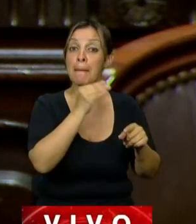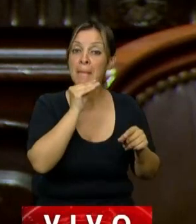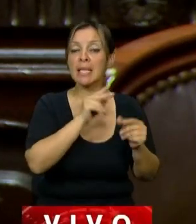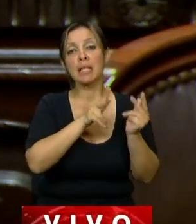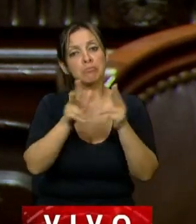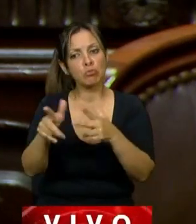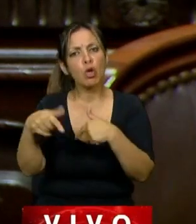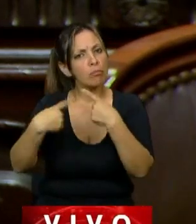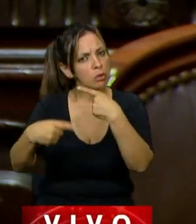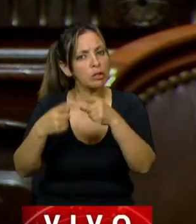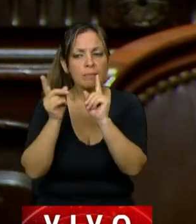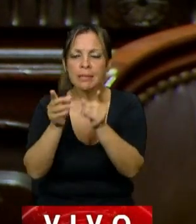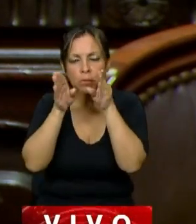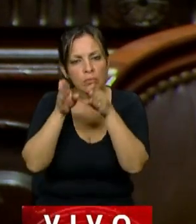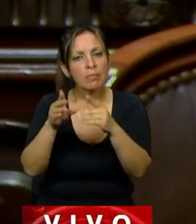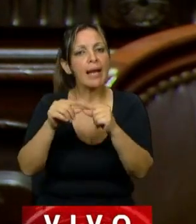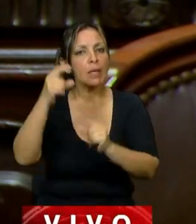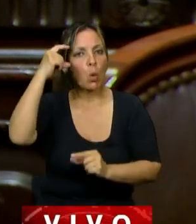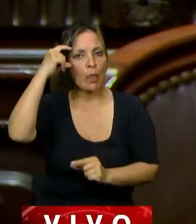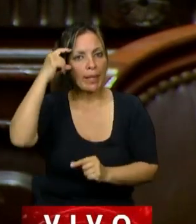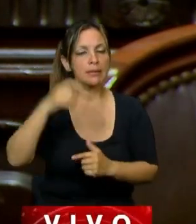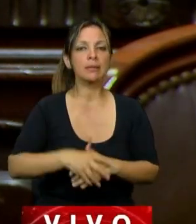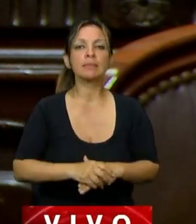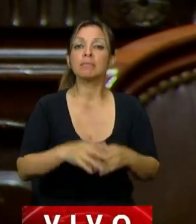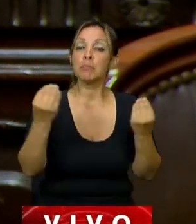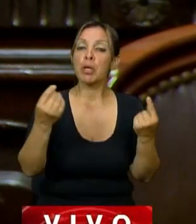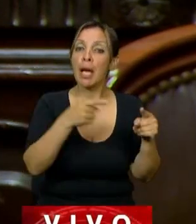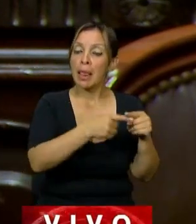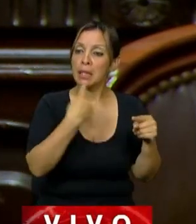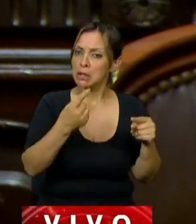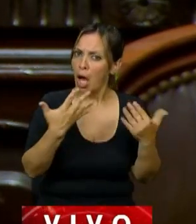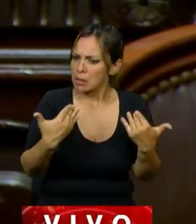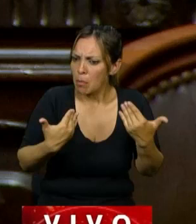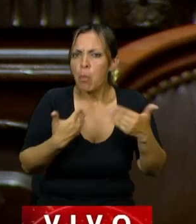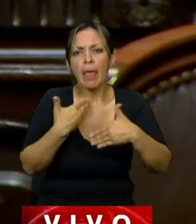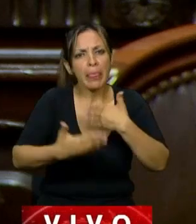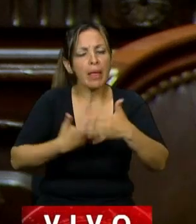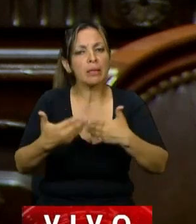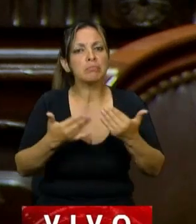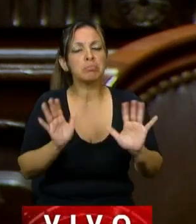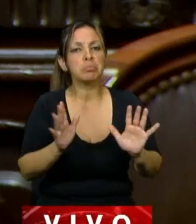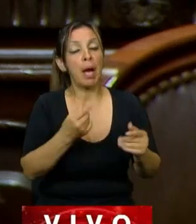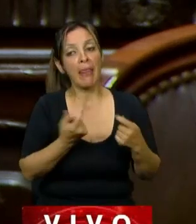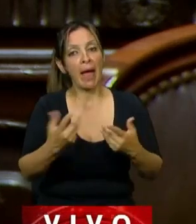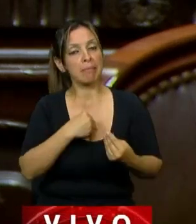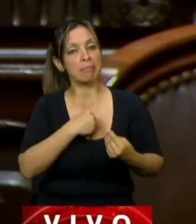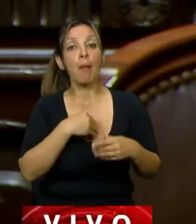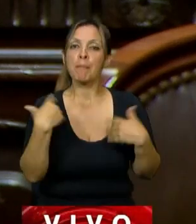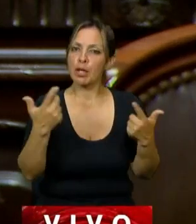seguir trabajando en el artículo 10, porque lo veía posible y lo veía factible. Por eso es que